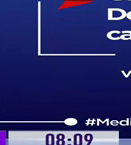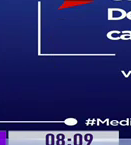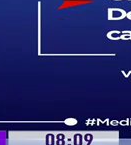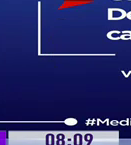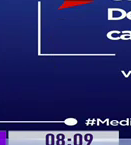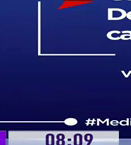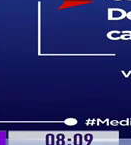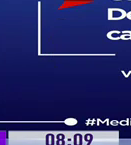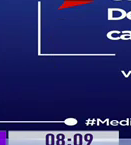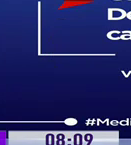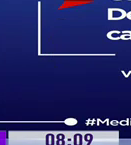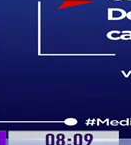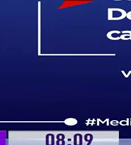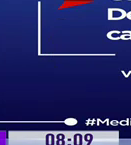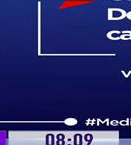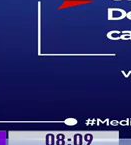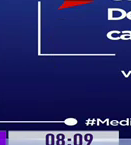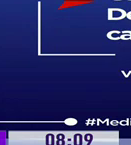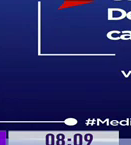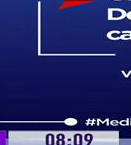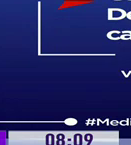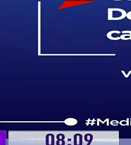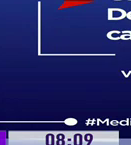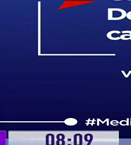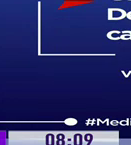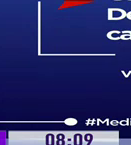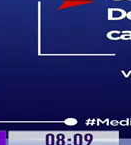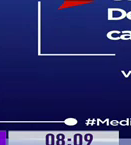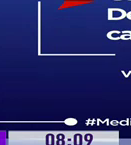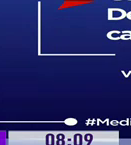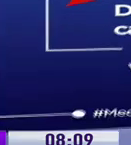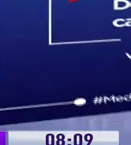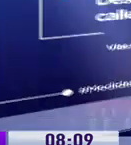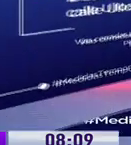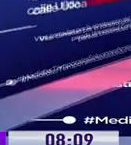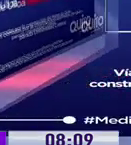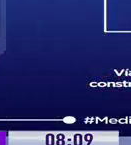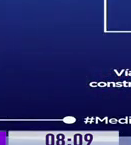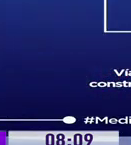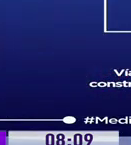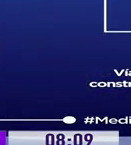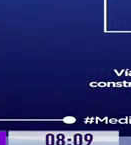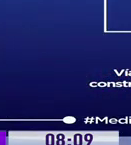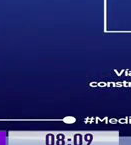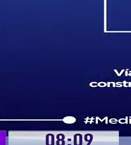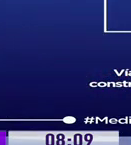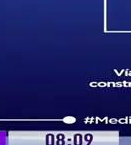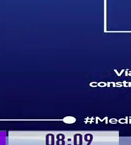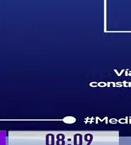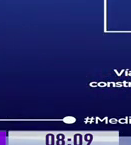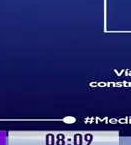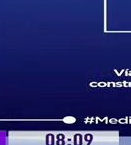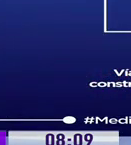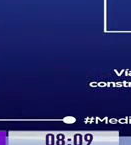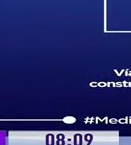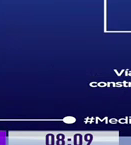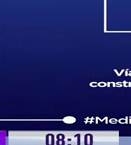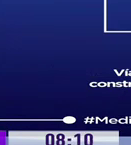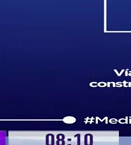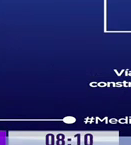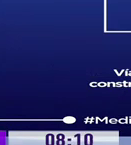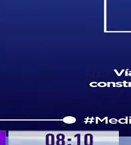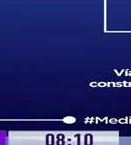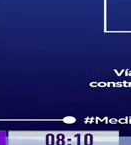desde la Avenida América hasta la calle Ulloa en sentido occidente-oriente. Y las vías habilitadas serán la avenida